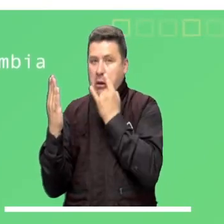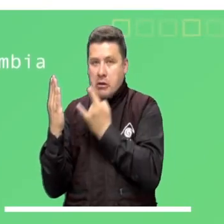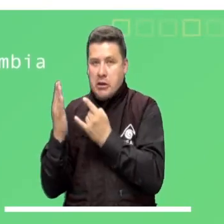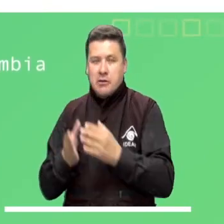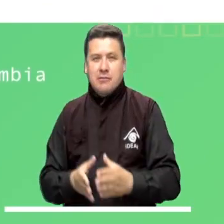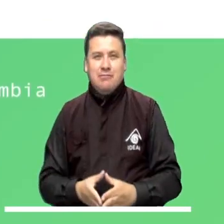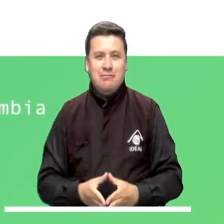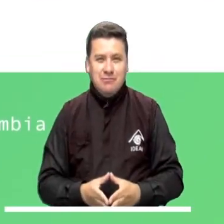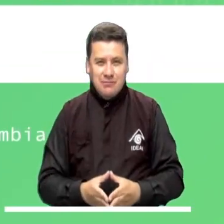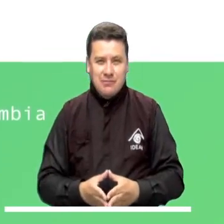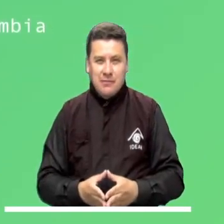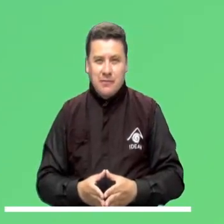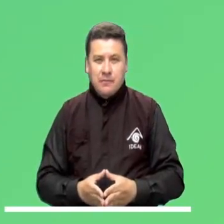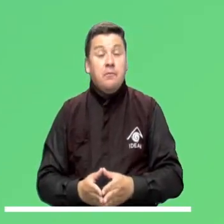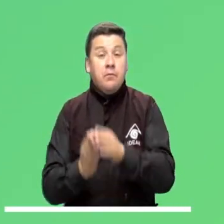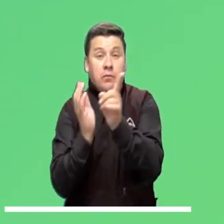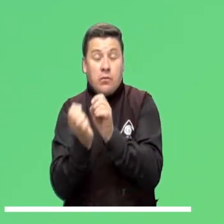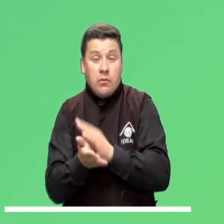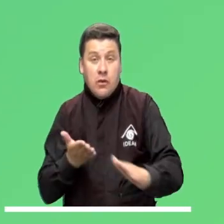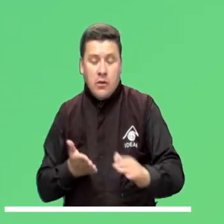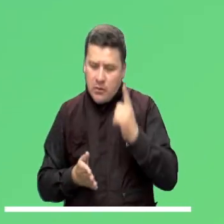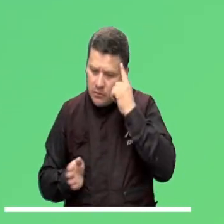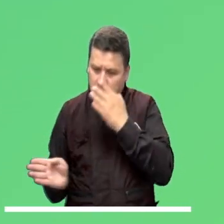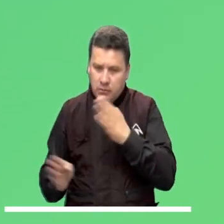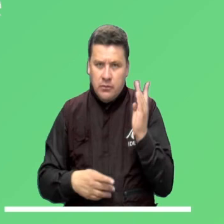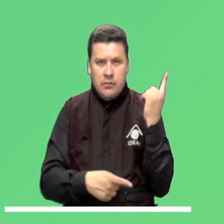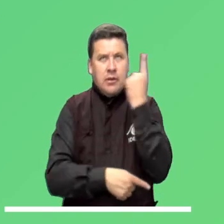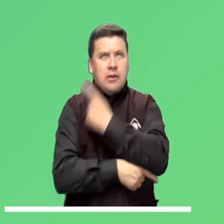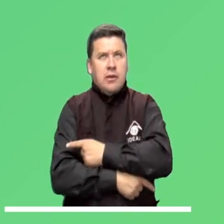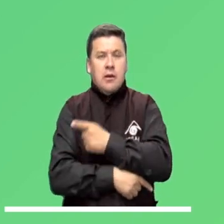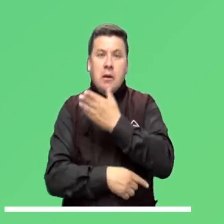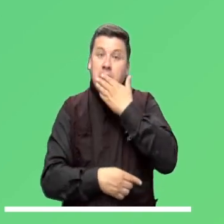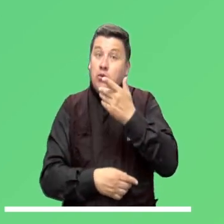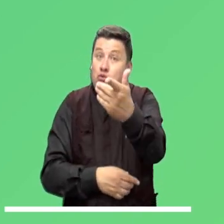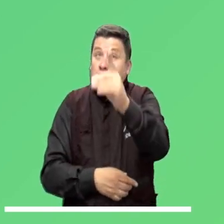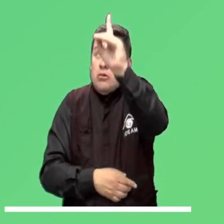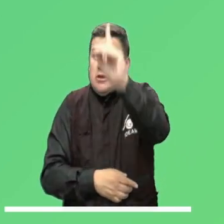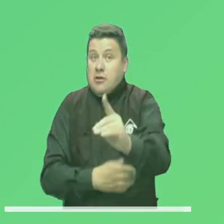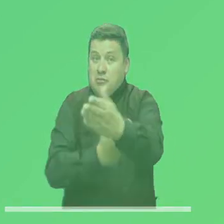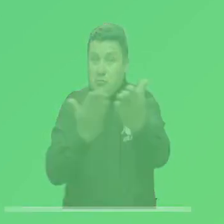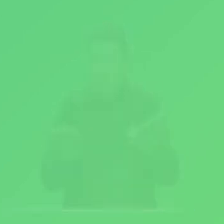Descárguela gratis, planee su día y tome las mejores decisiones.